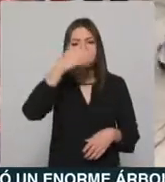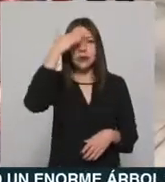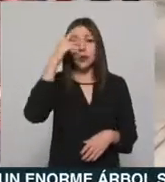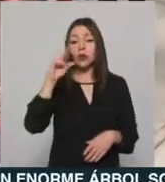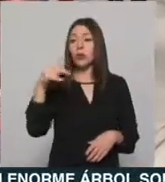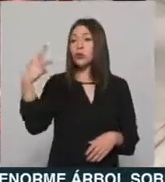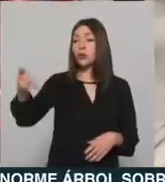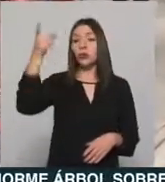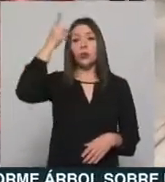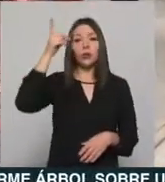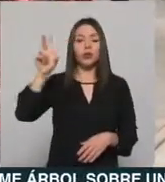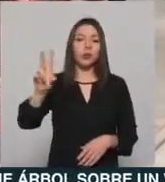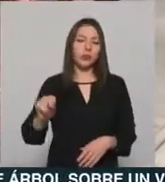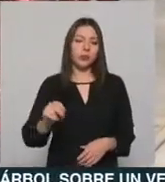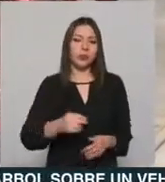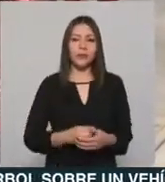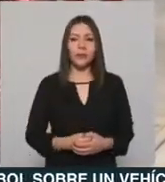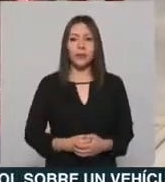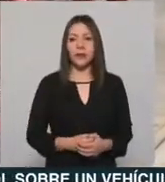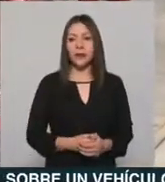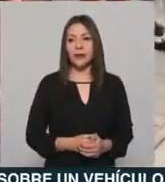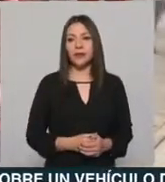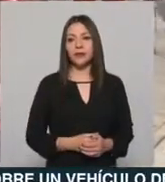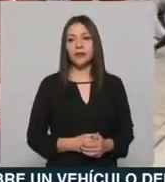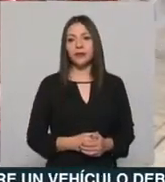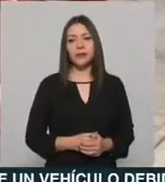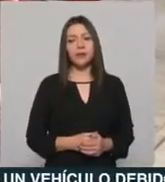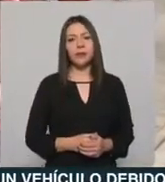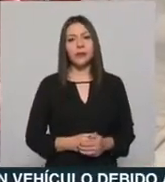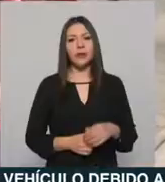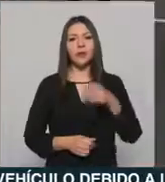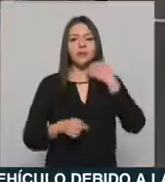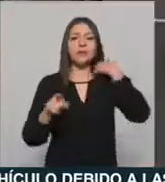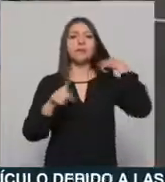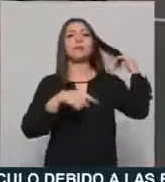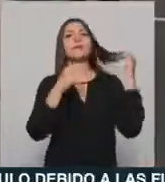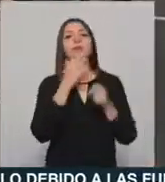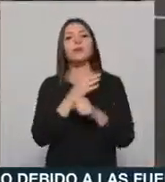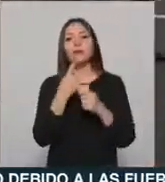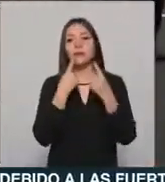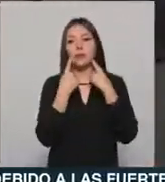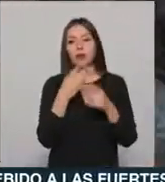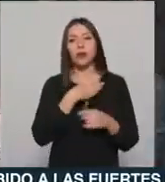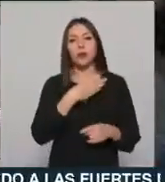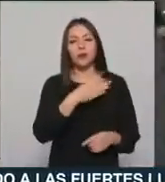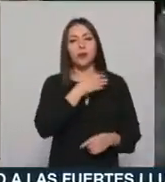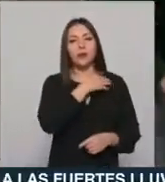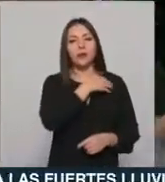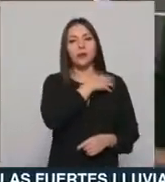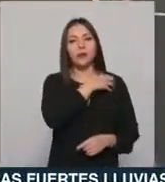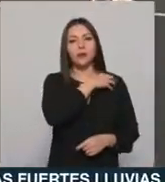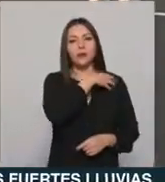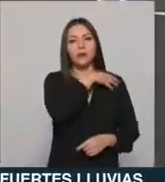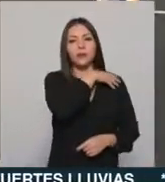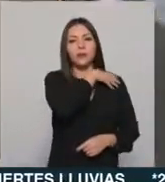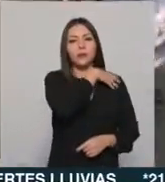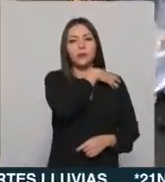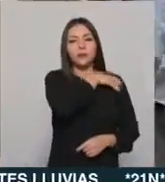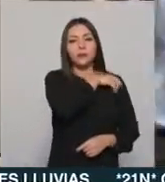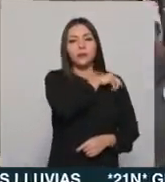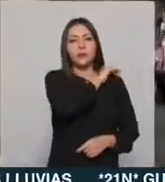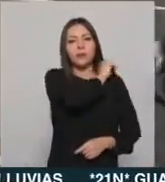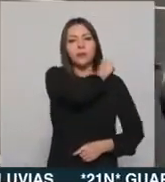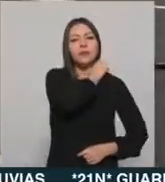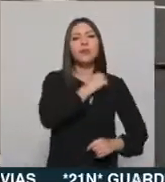Martín, qué bueno que tocas ese tema, porque también pues justamente abrió el debate público sobre la obligación y el derecho, de quién es la obligación y de quién es